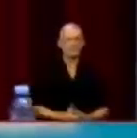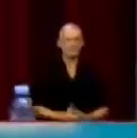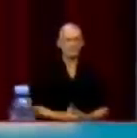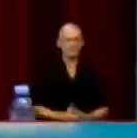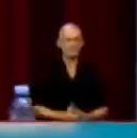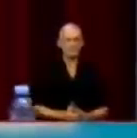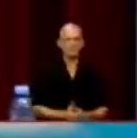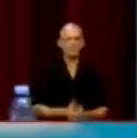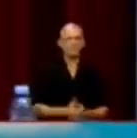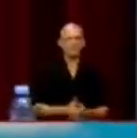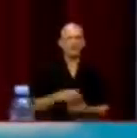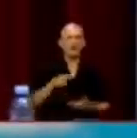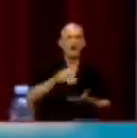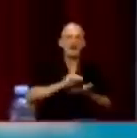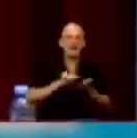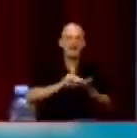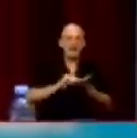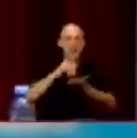Maxi.